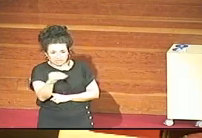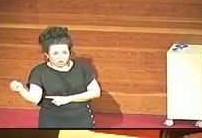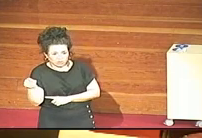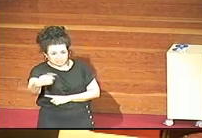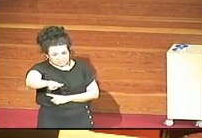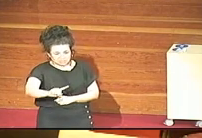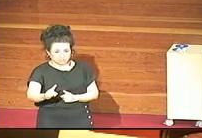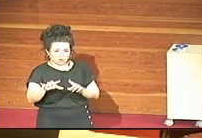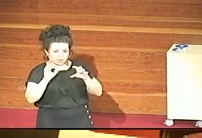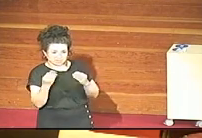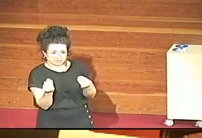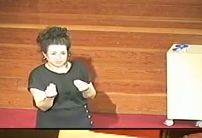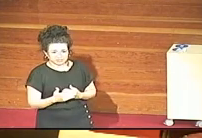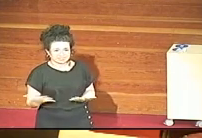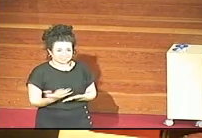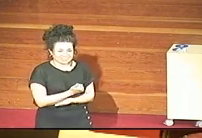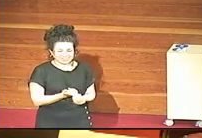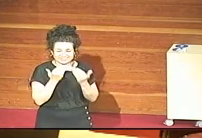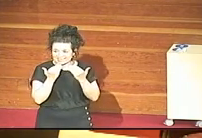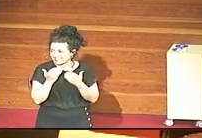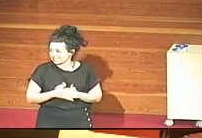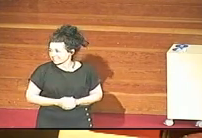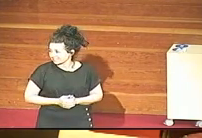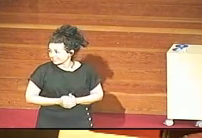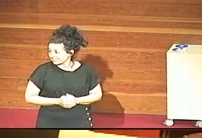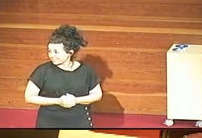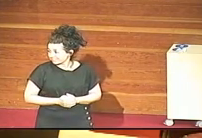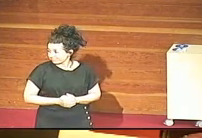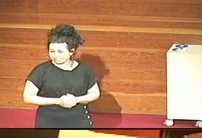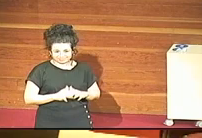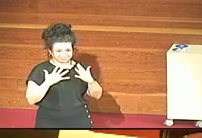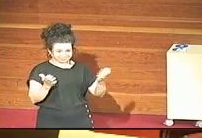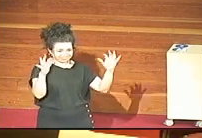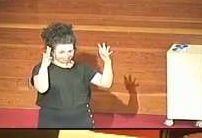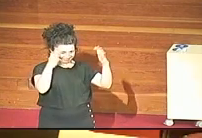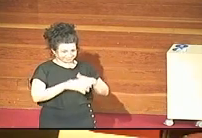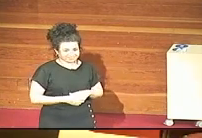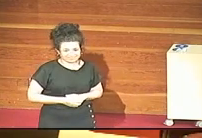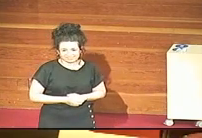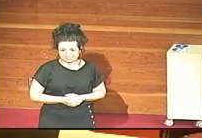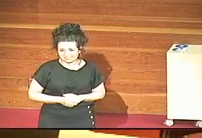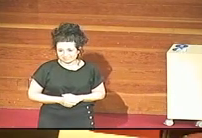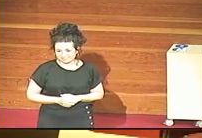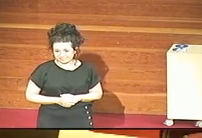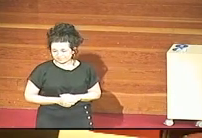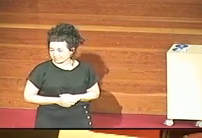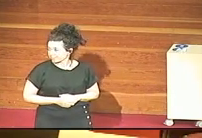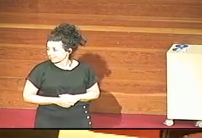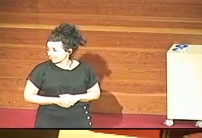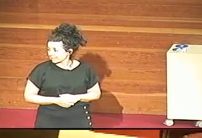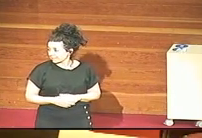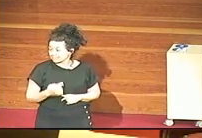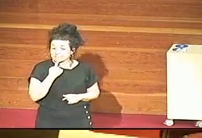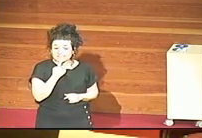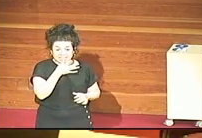mucho pues nada esto era todo gracias gracias me refiero no decía lo de hace 10 años